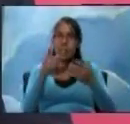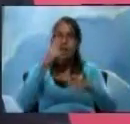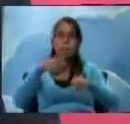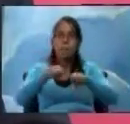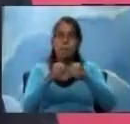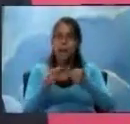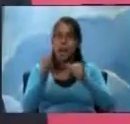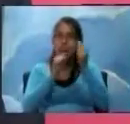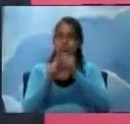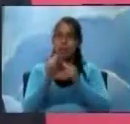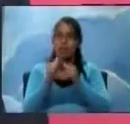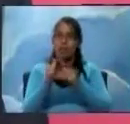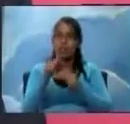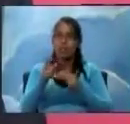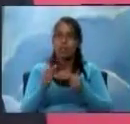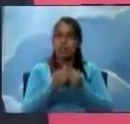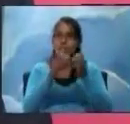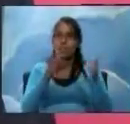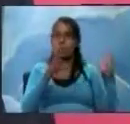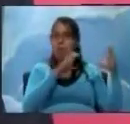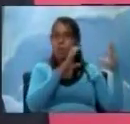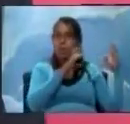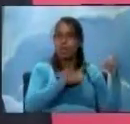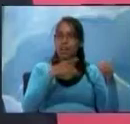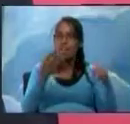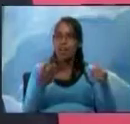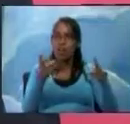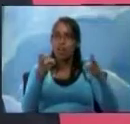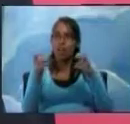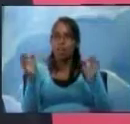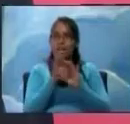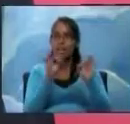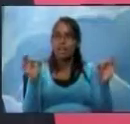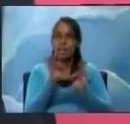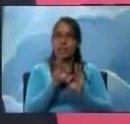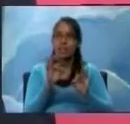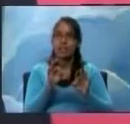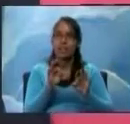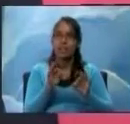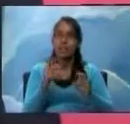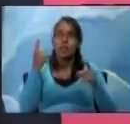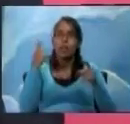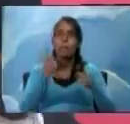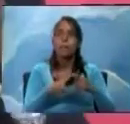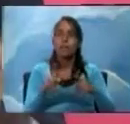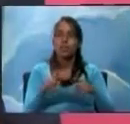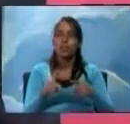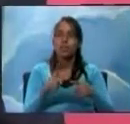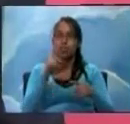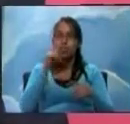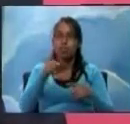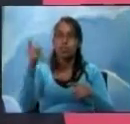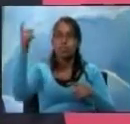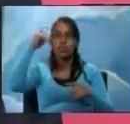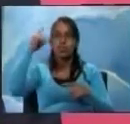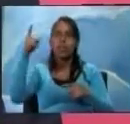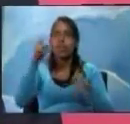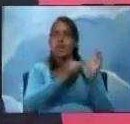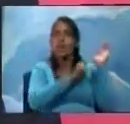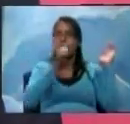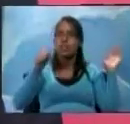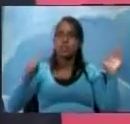al agua. He hecho el pan al agua sin esperanza a cobrar nada diferente. Pero un día